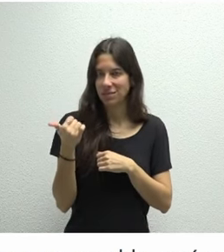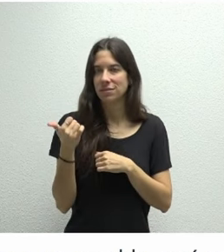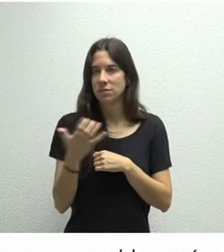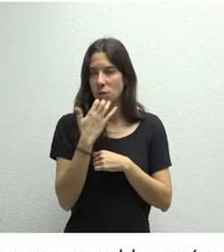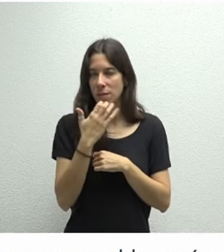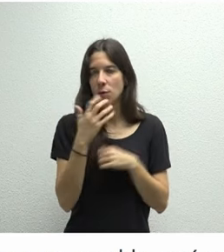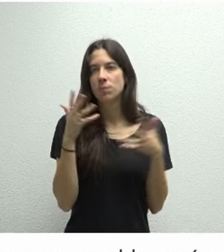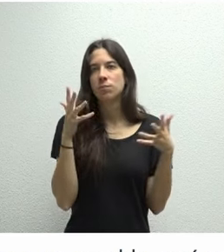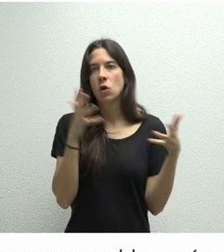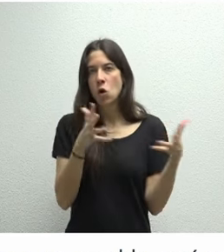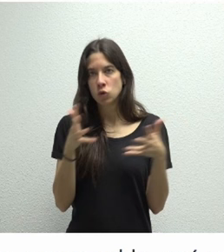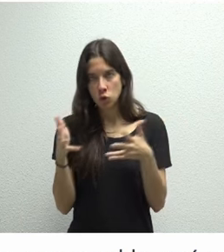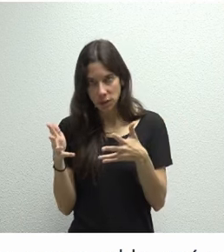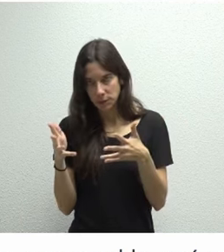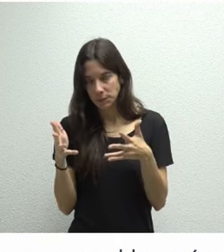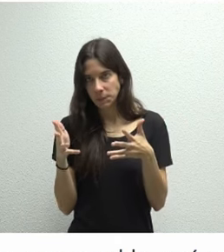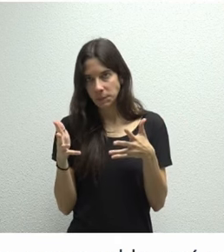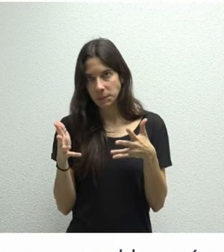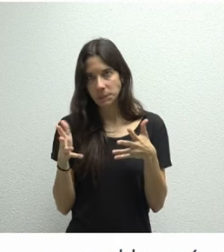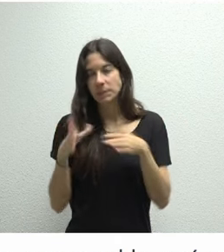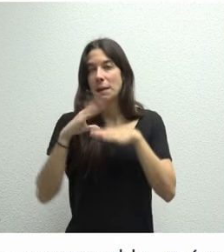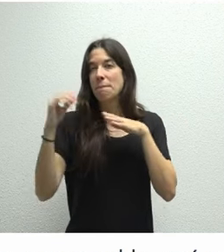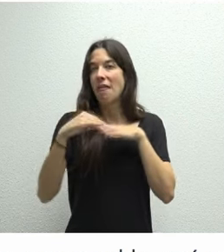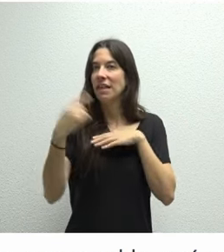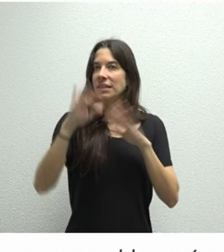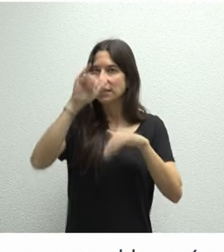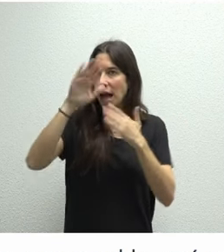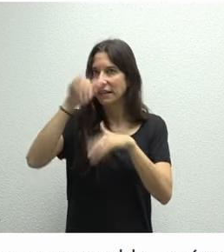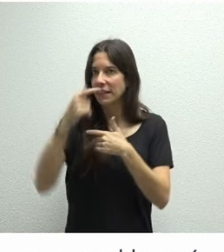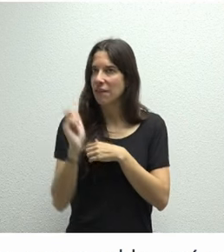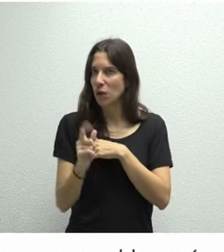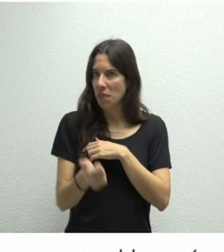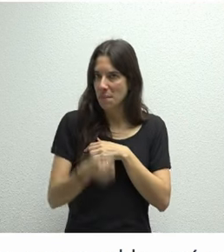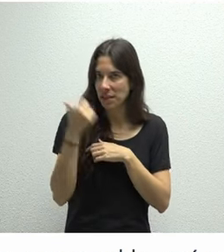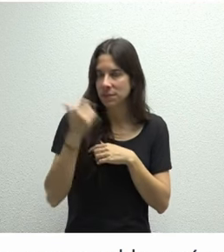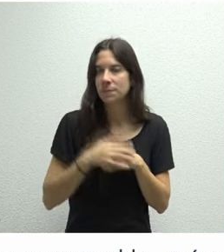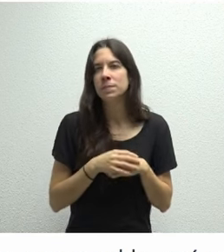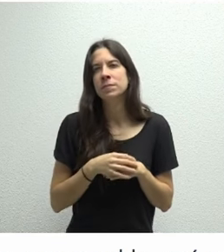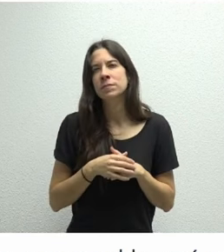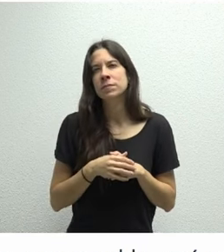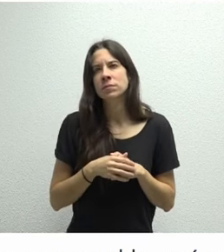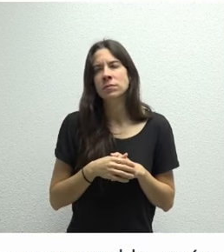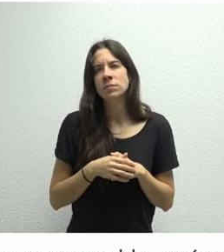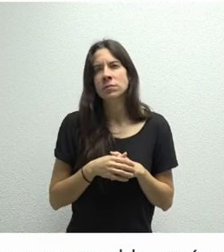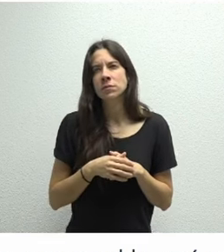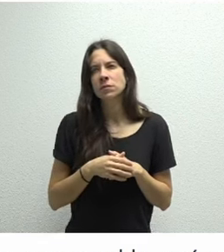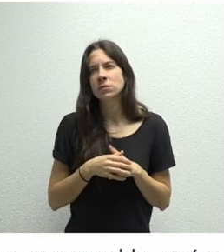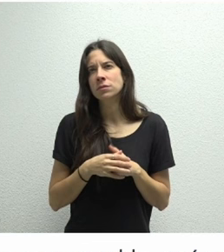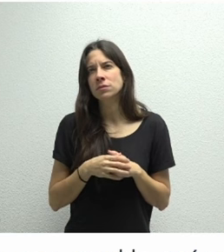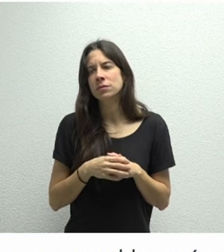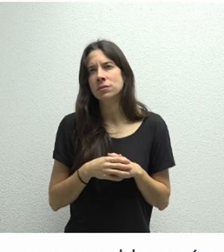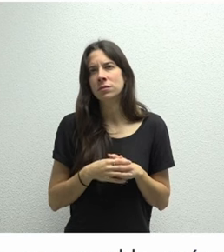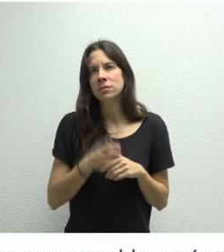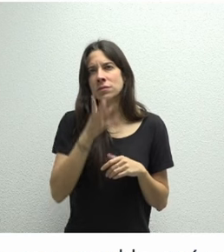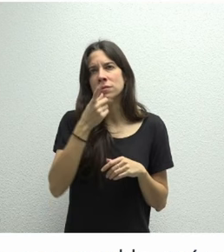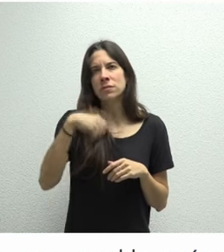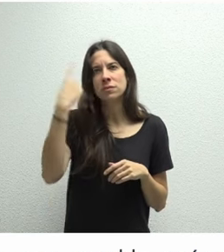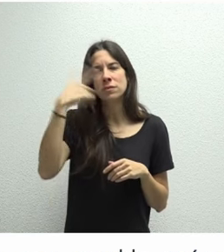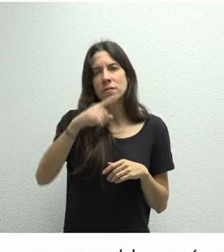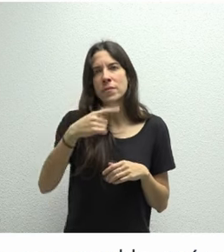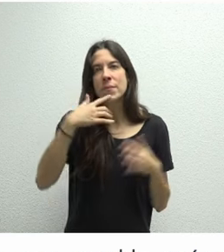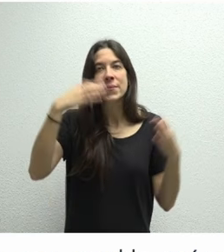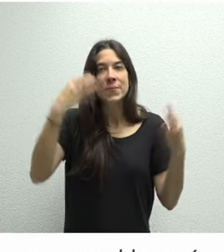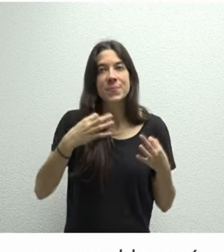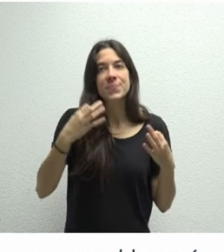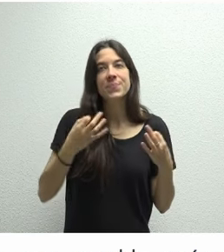consultas en en nuestros pacientes sabemos además ahora que realmente Pues hay una escasez de